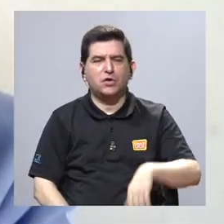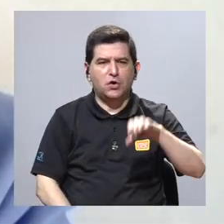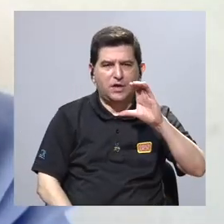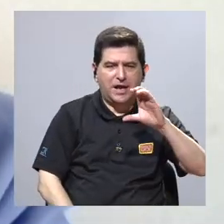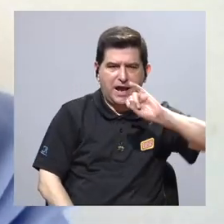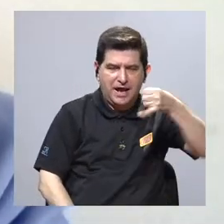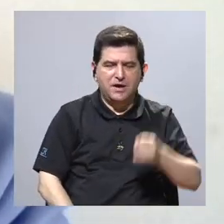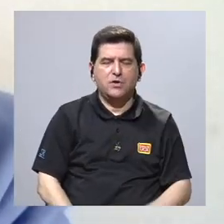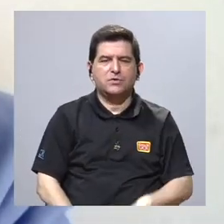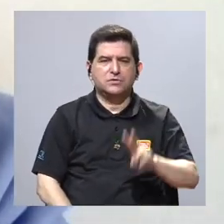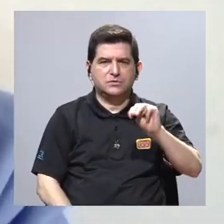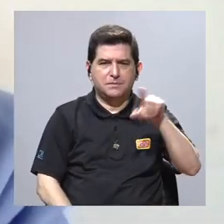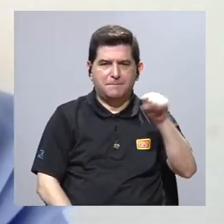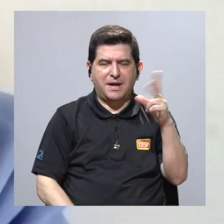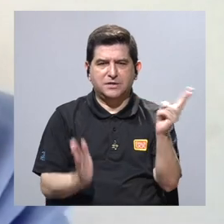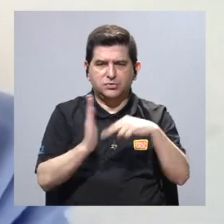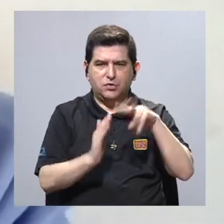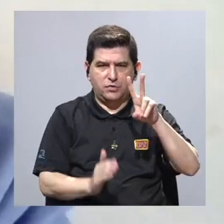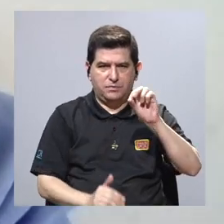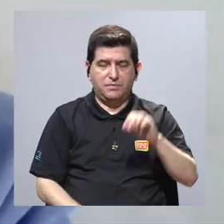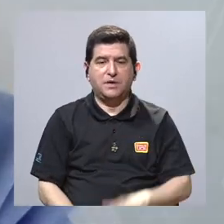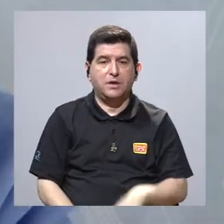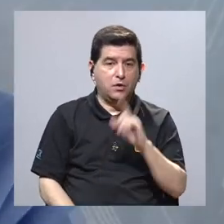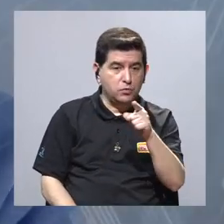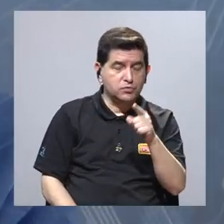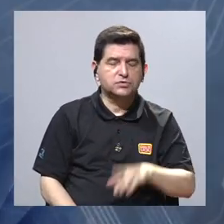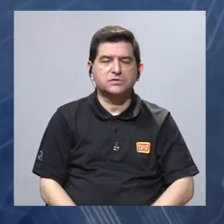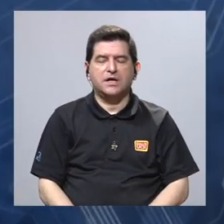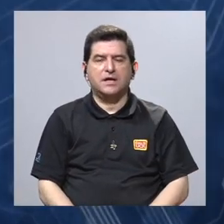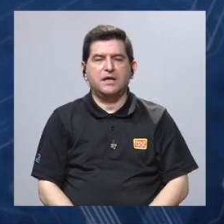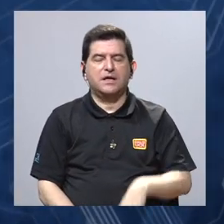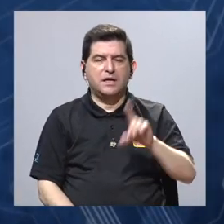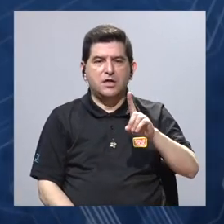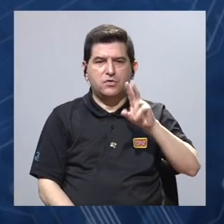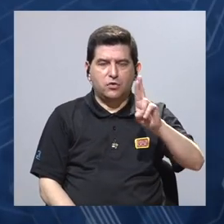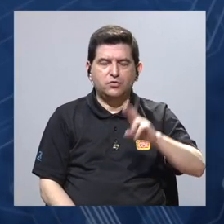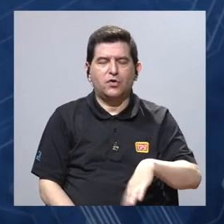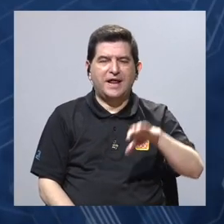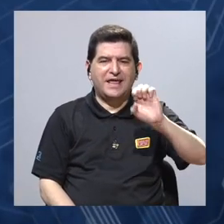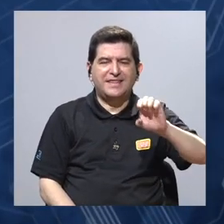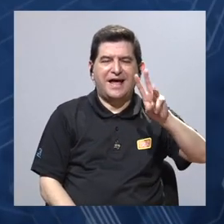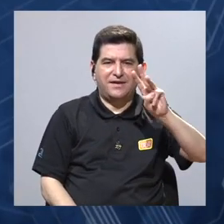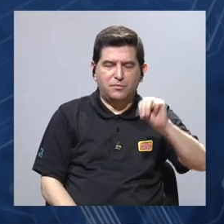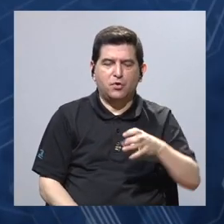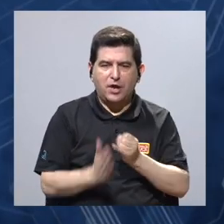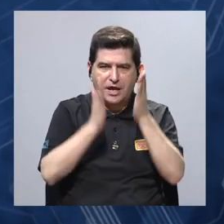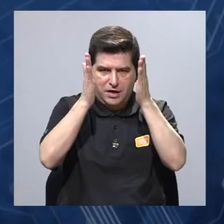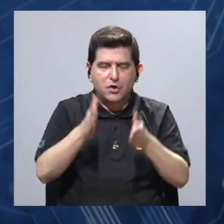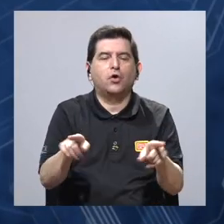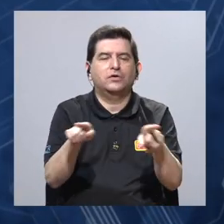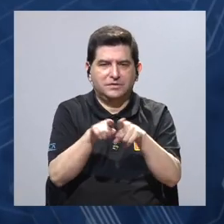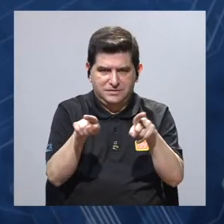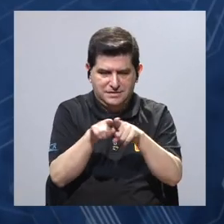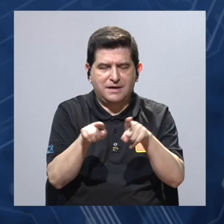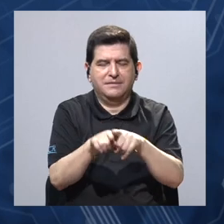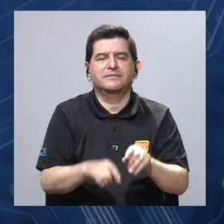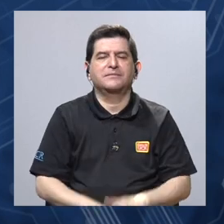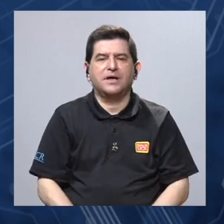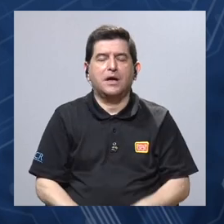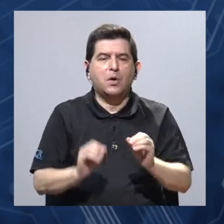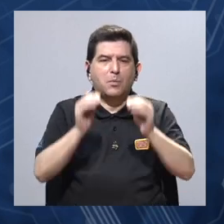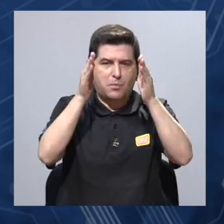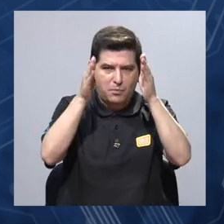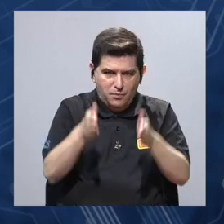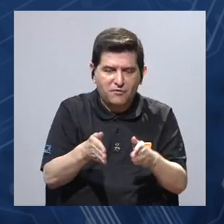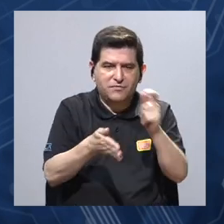del 2020, usted y el doctor Edgardo Moreno, otro investigador, en ese entonces también investigador y